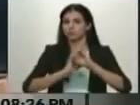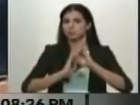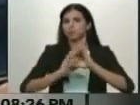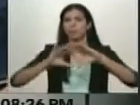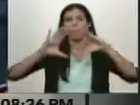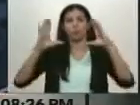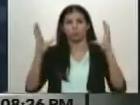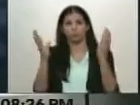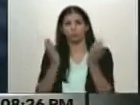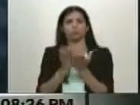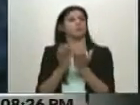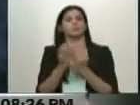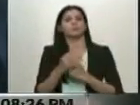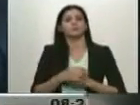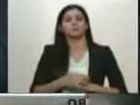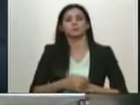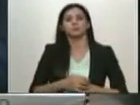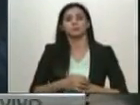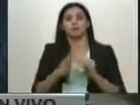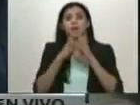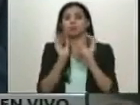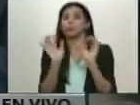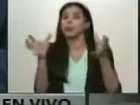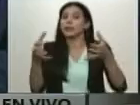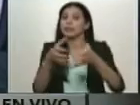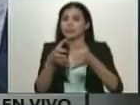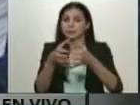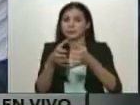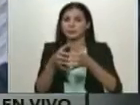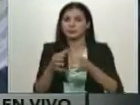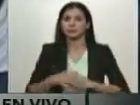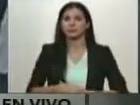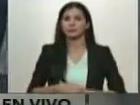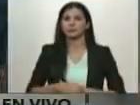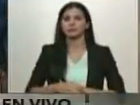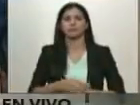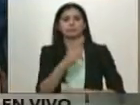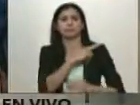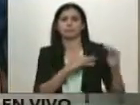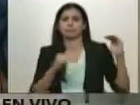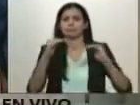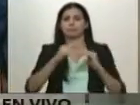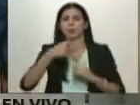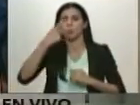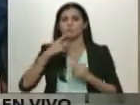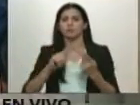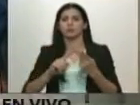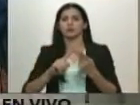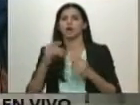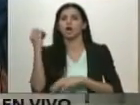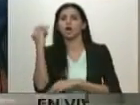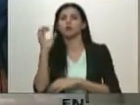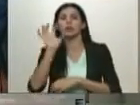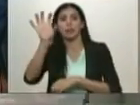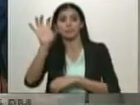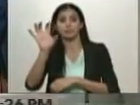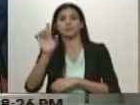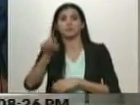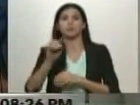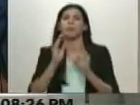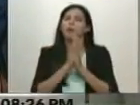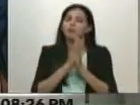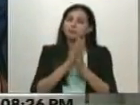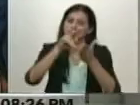del mundo, a todo el equipo del alto mando político, al Congreso de la Patria que he convocado,